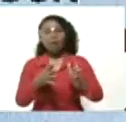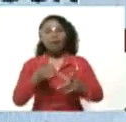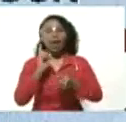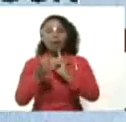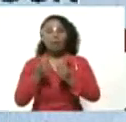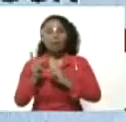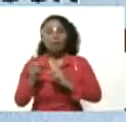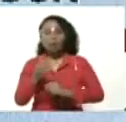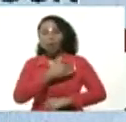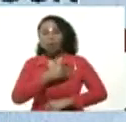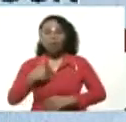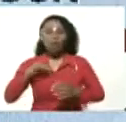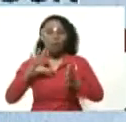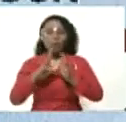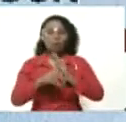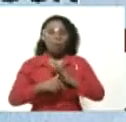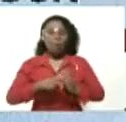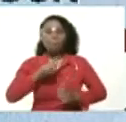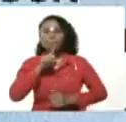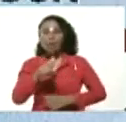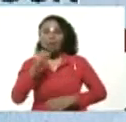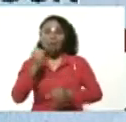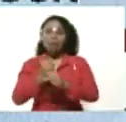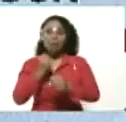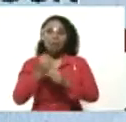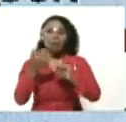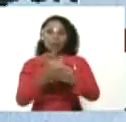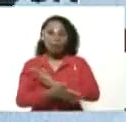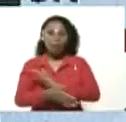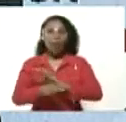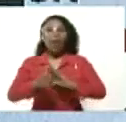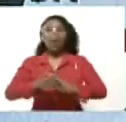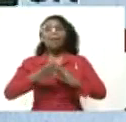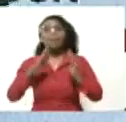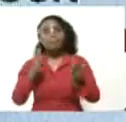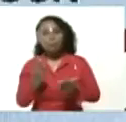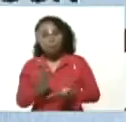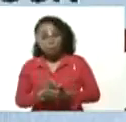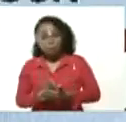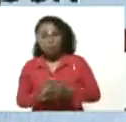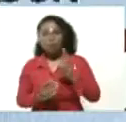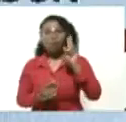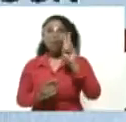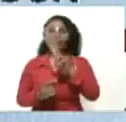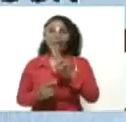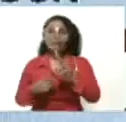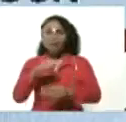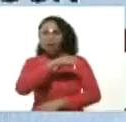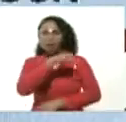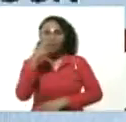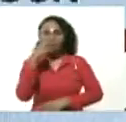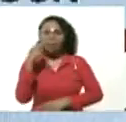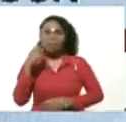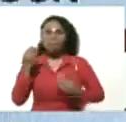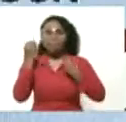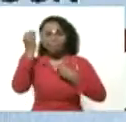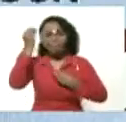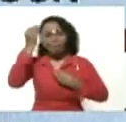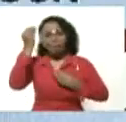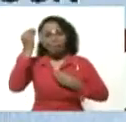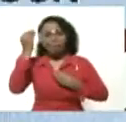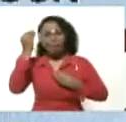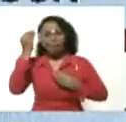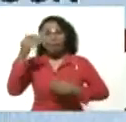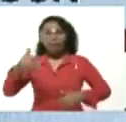robar con malas artes. El mundo nos fragmenta, genera consumidores, gente que cree que su esfuerzo se ve